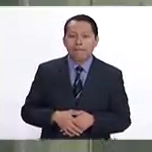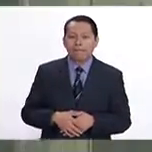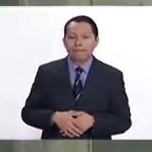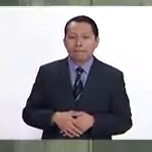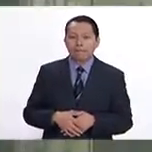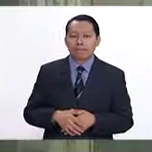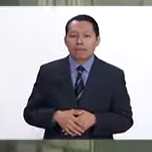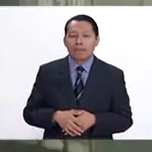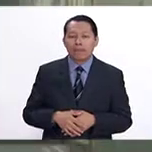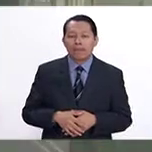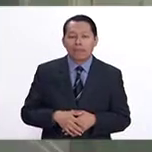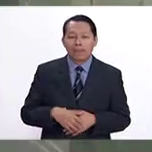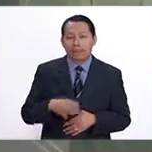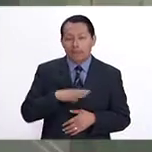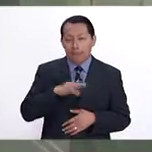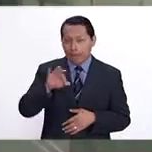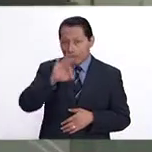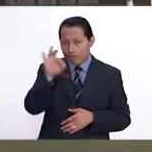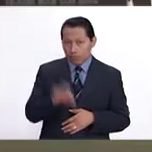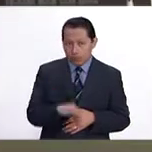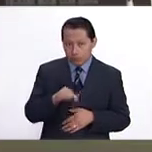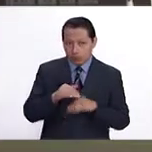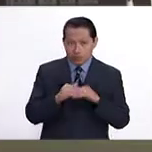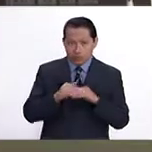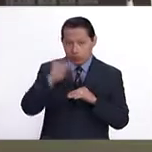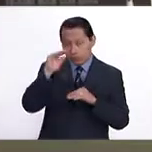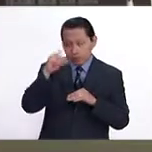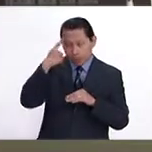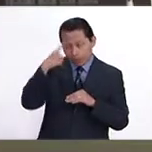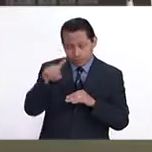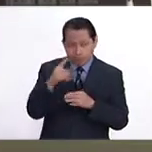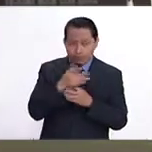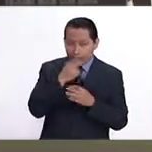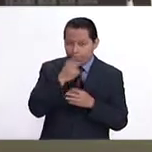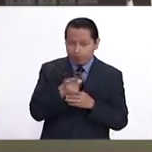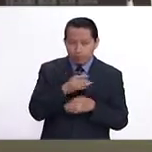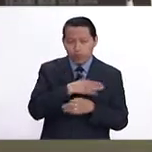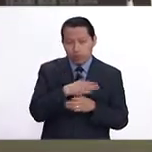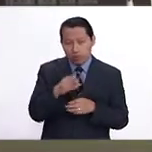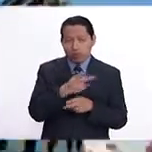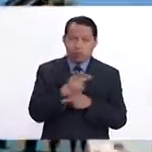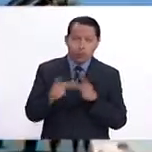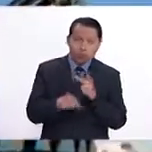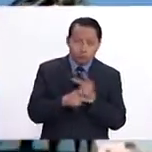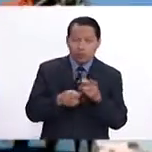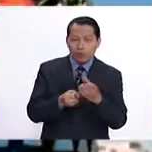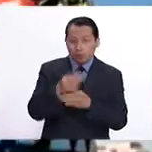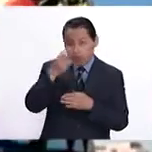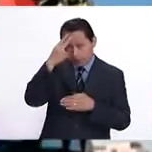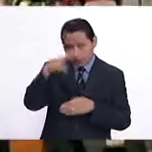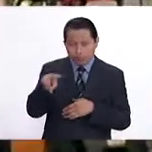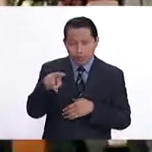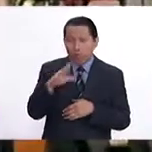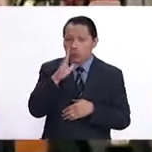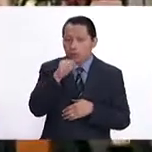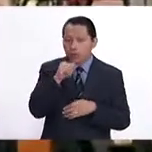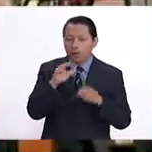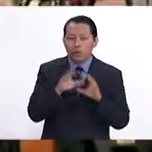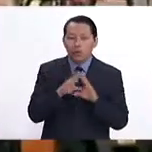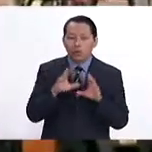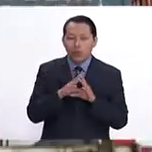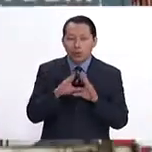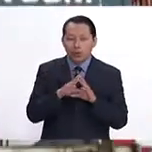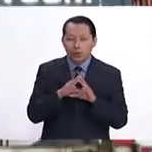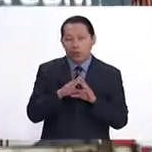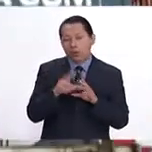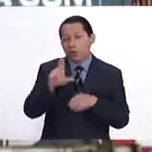Si suben esos porcentajes, por ejemplo, para decir, bueno, cualquier producto que salga de México no puede ser